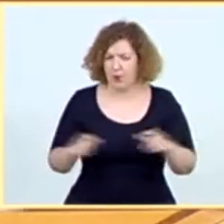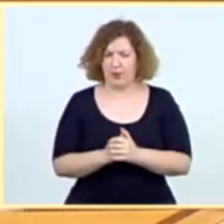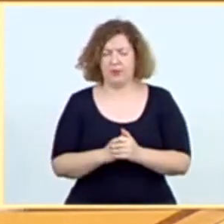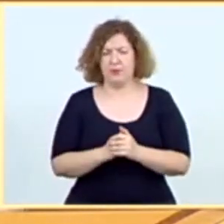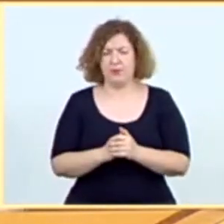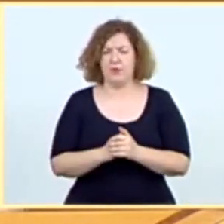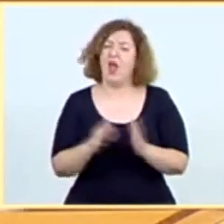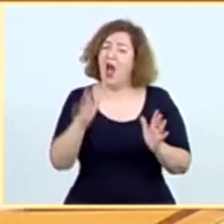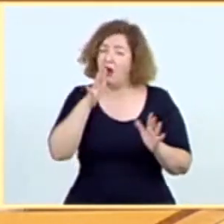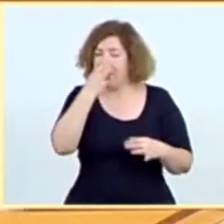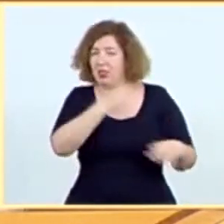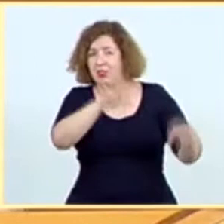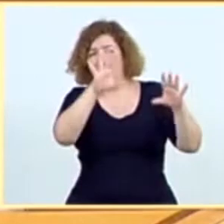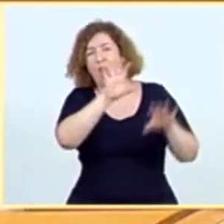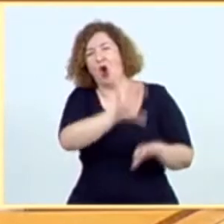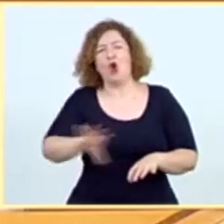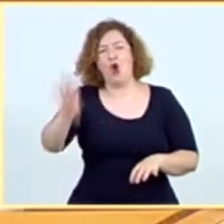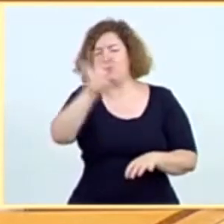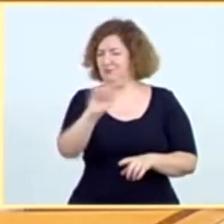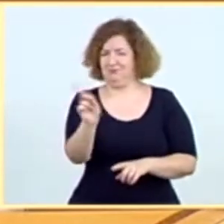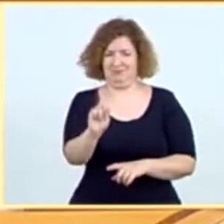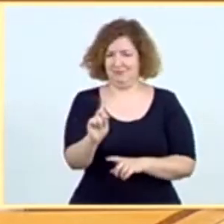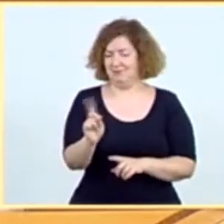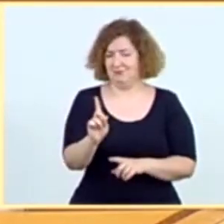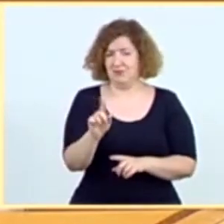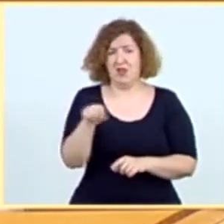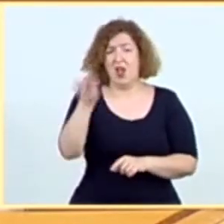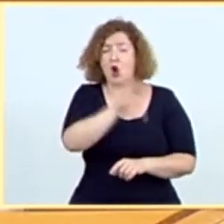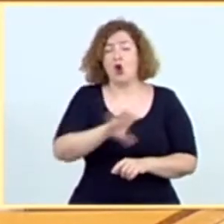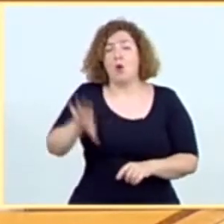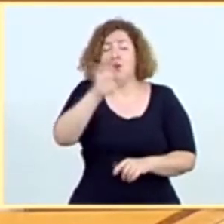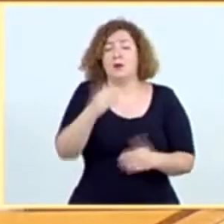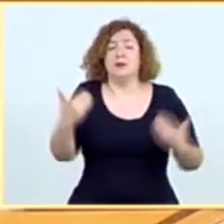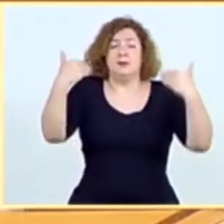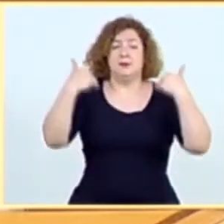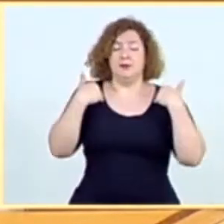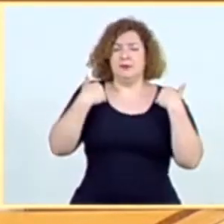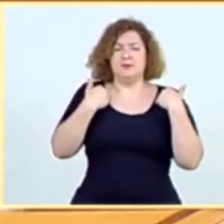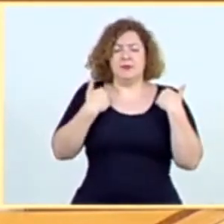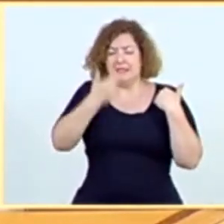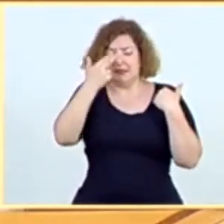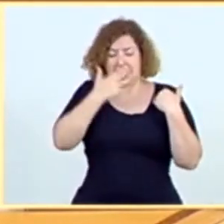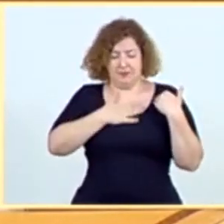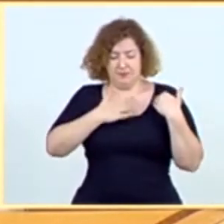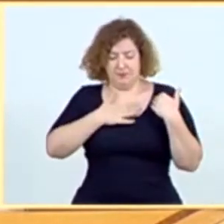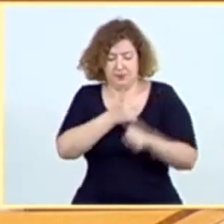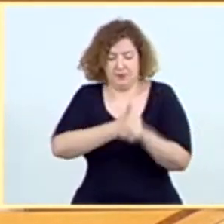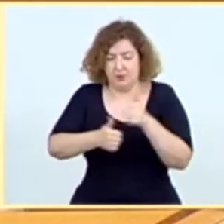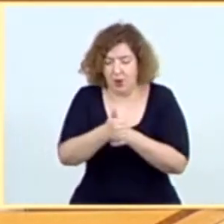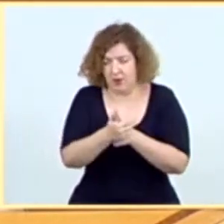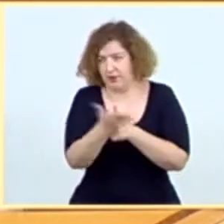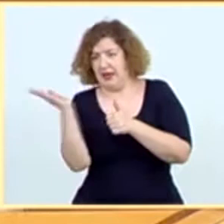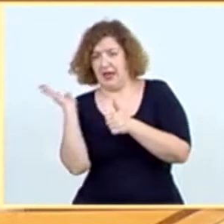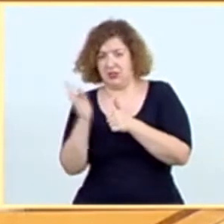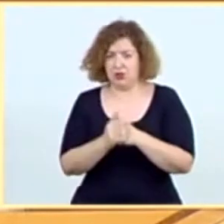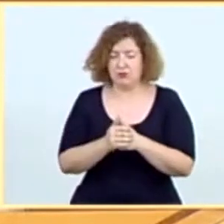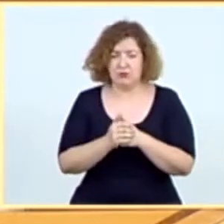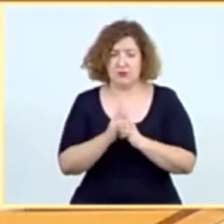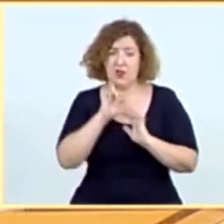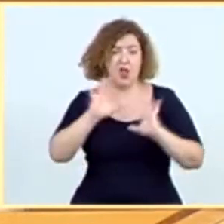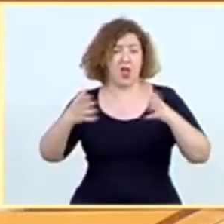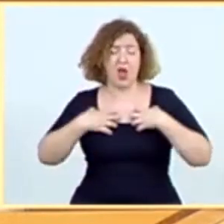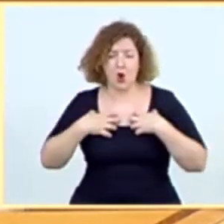No culpen ahora a las comunidades autónomas. Ellas solo son responsables de anteponer el interés de los suyos al del resto de españoles.